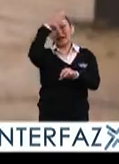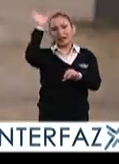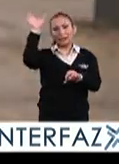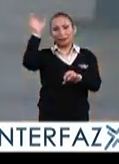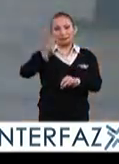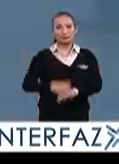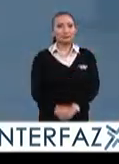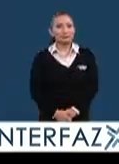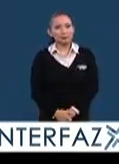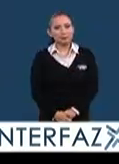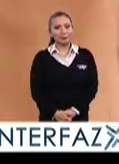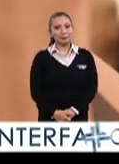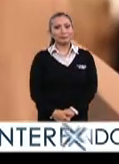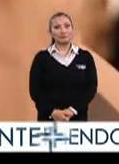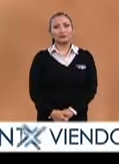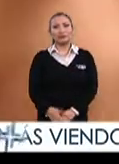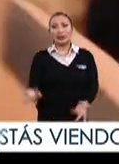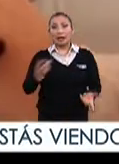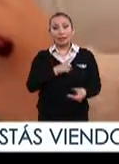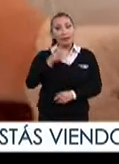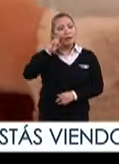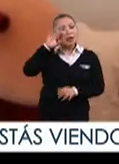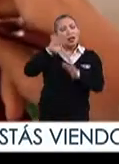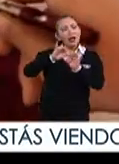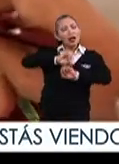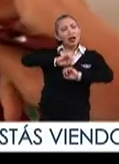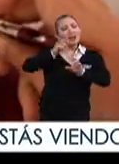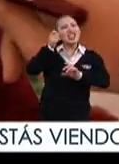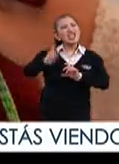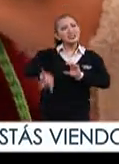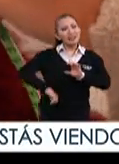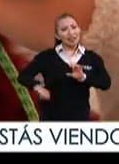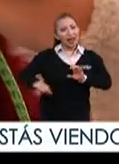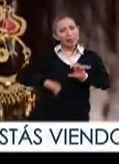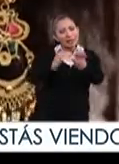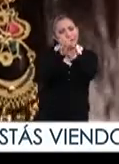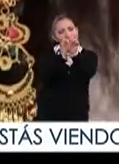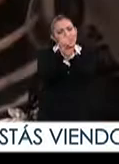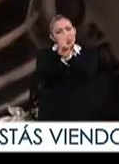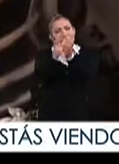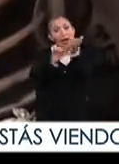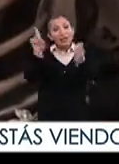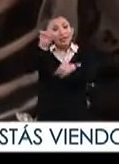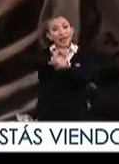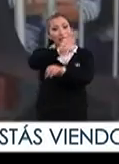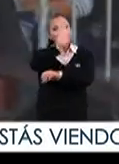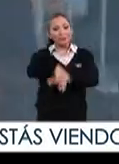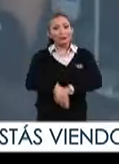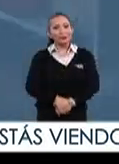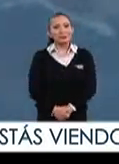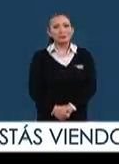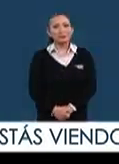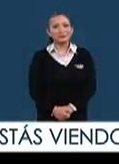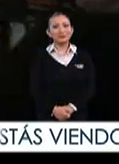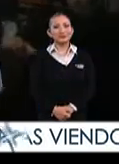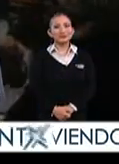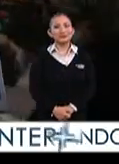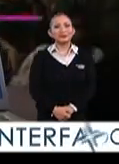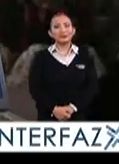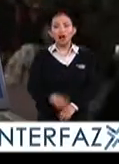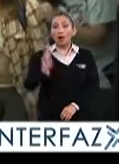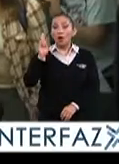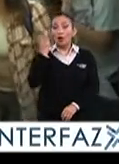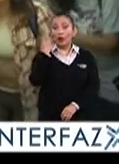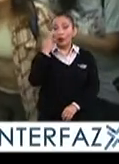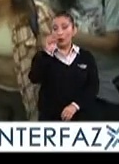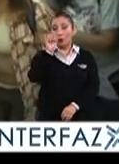Climático. No te pierdas los detalles sobre un interesante documental sobre el Día de Muertos. Y la